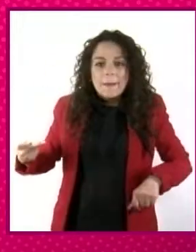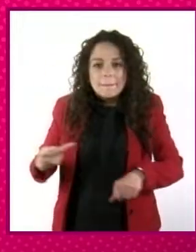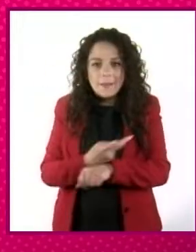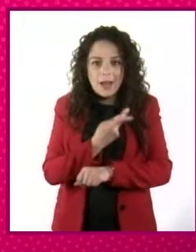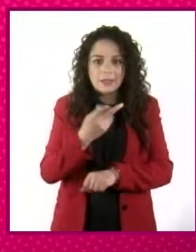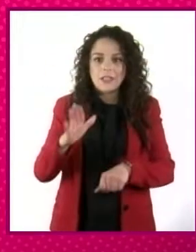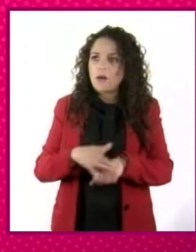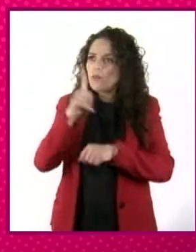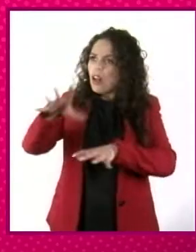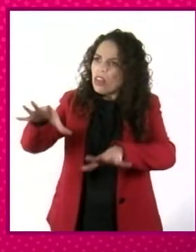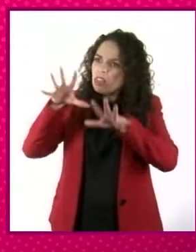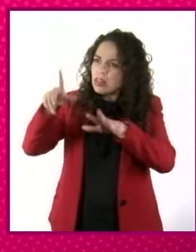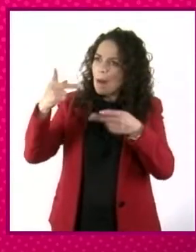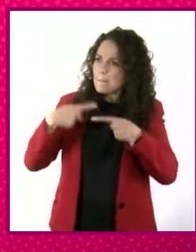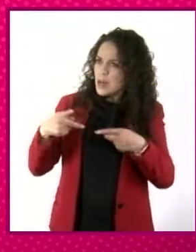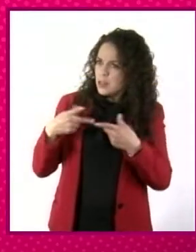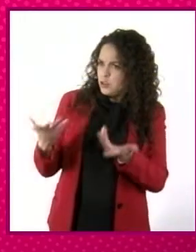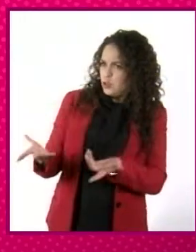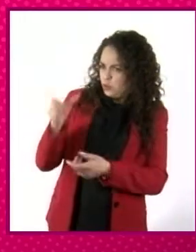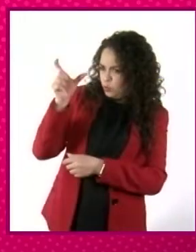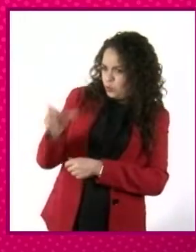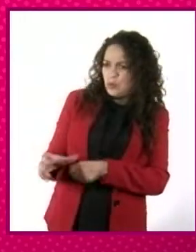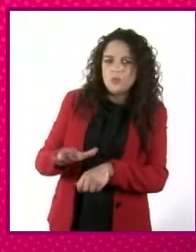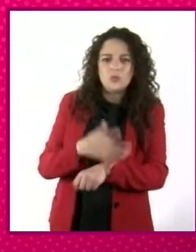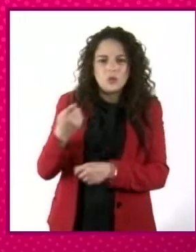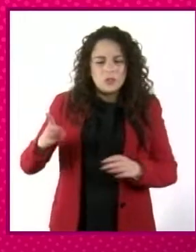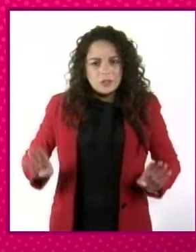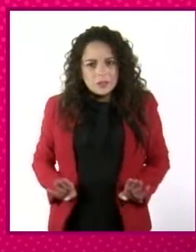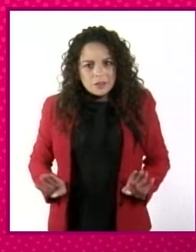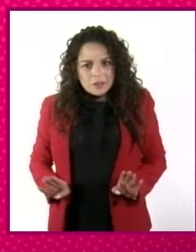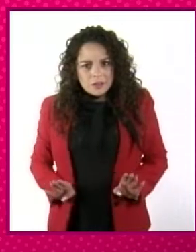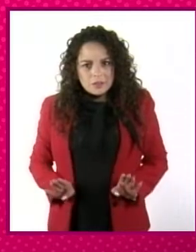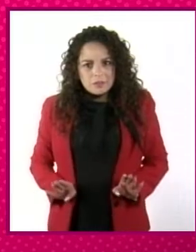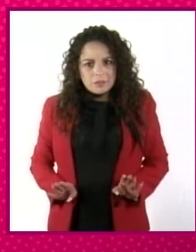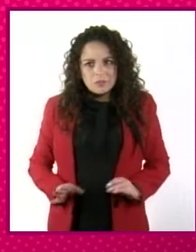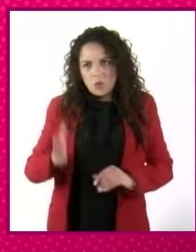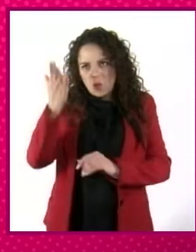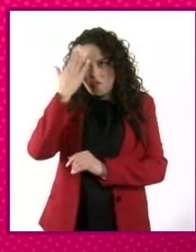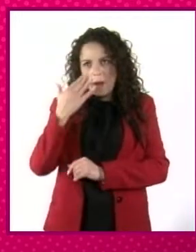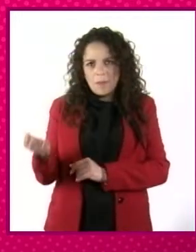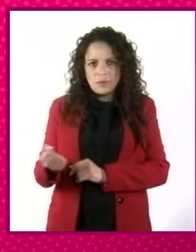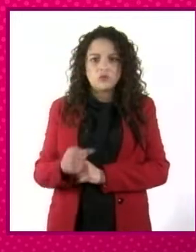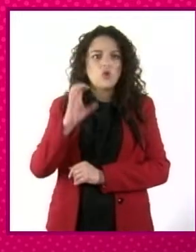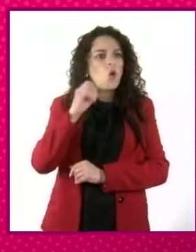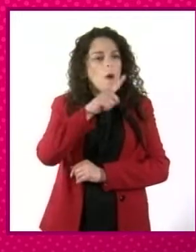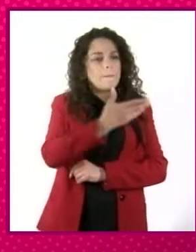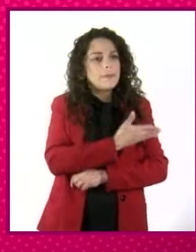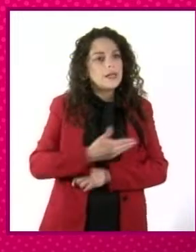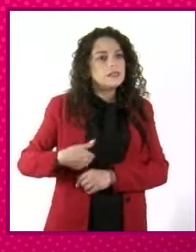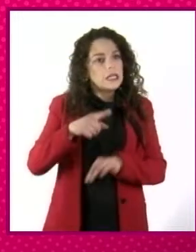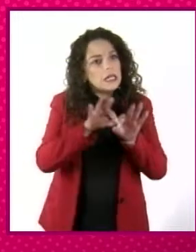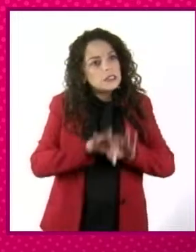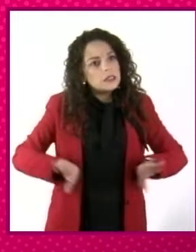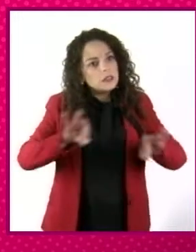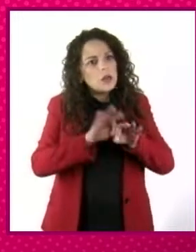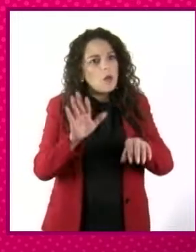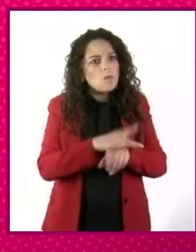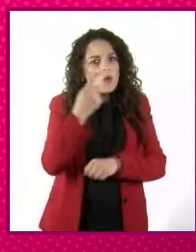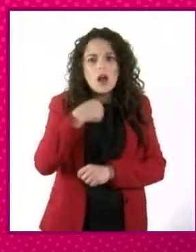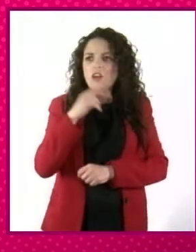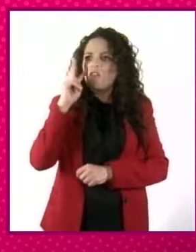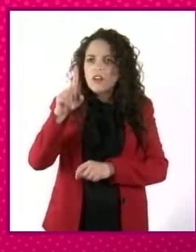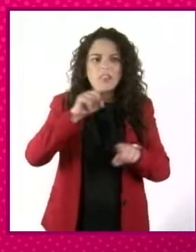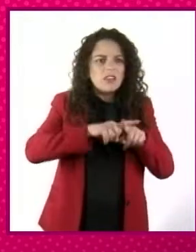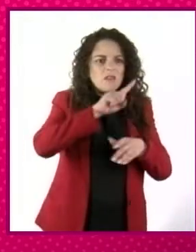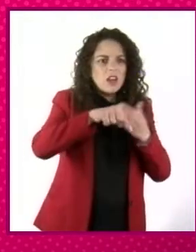este personaje? ¿Por qué este presidente está haciendo importante? ¿Por qué aparece en todos lados? ¿Qué está